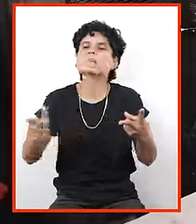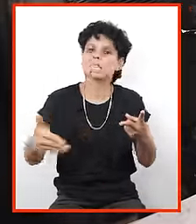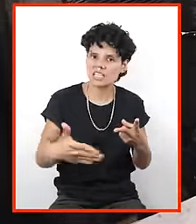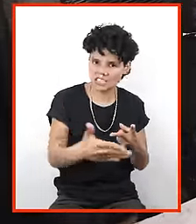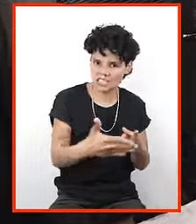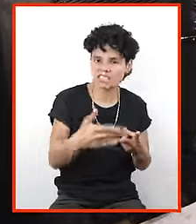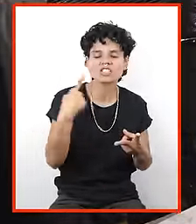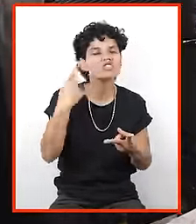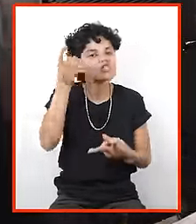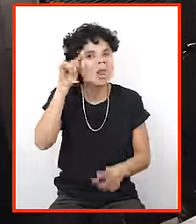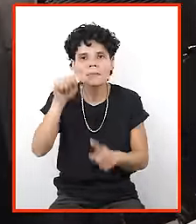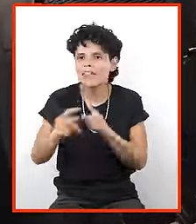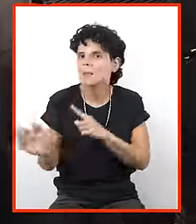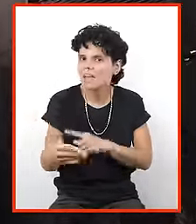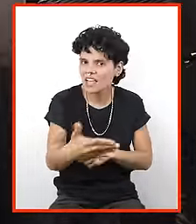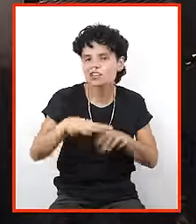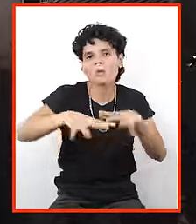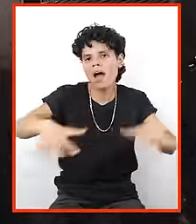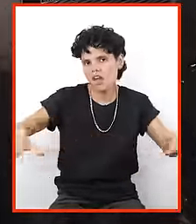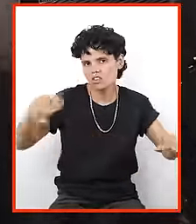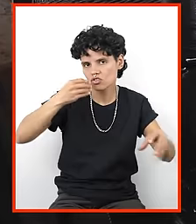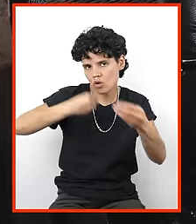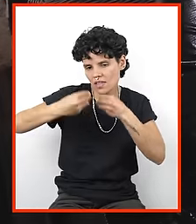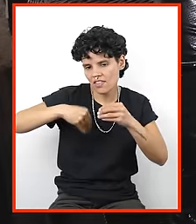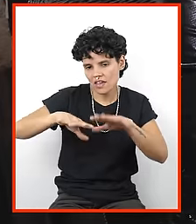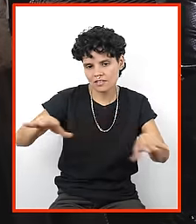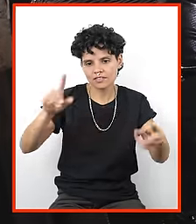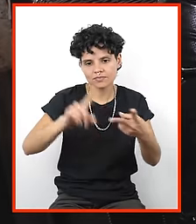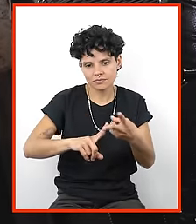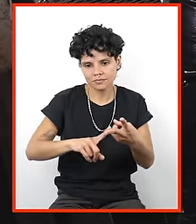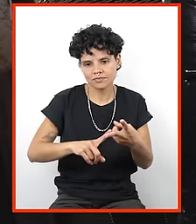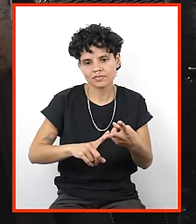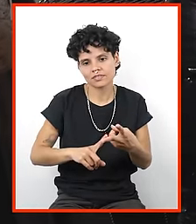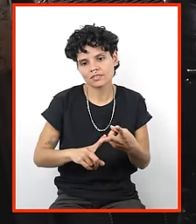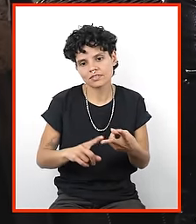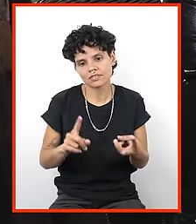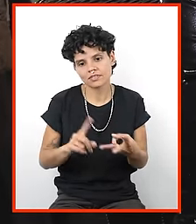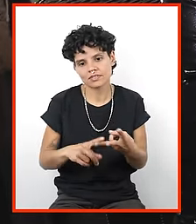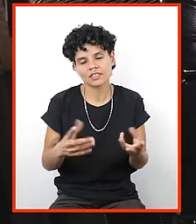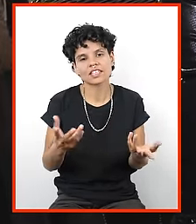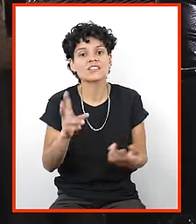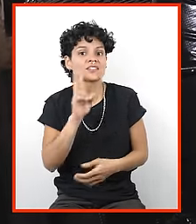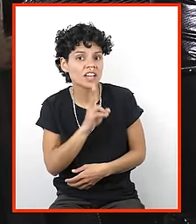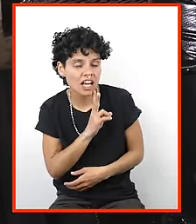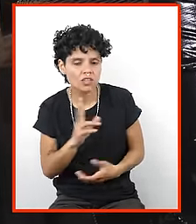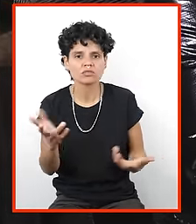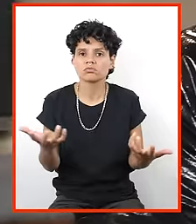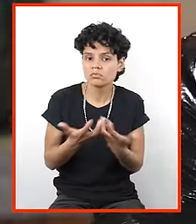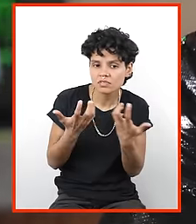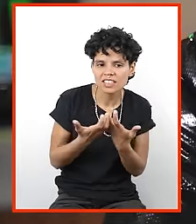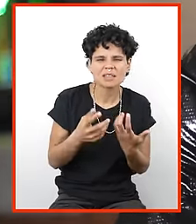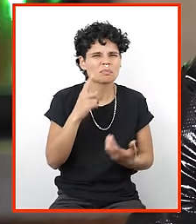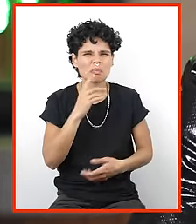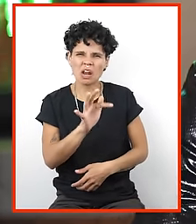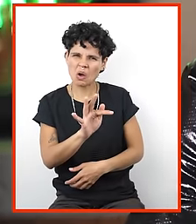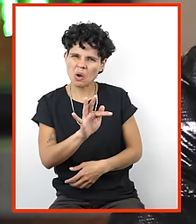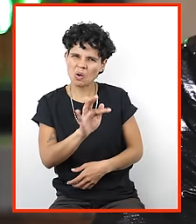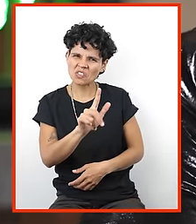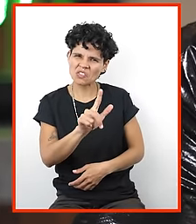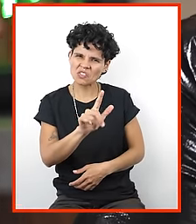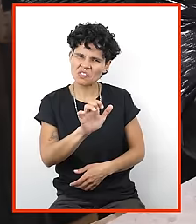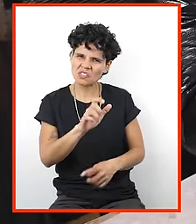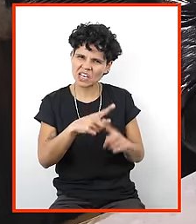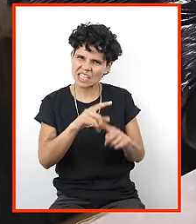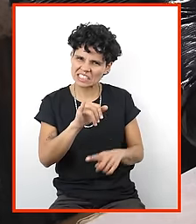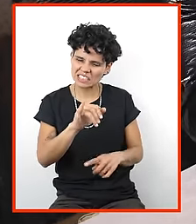pescetariana. Pescetariana, gente que solo come pescado. Pescetariana, te acepto, porque ya conozco personas. Pero flexitariana no